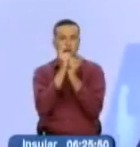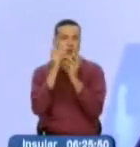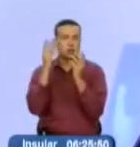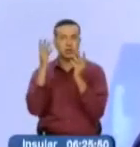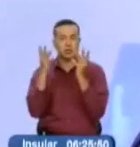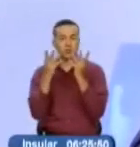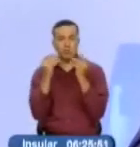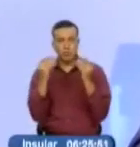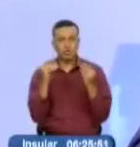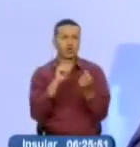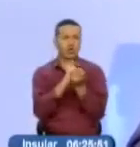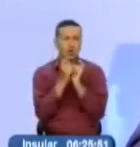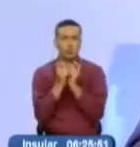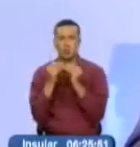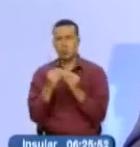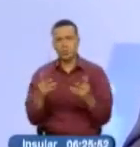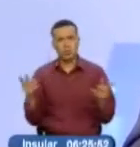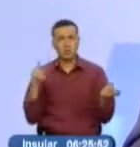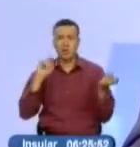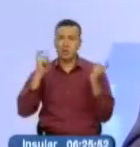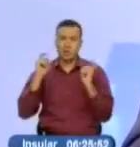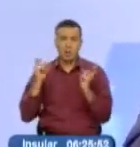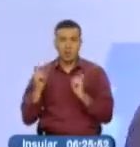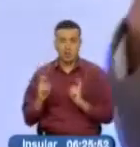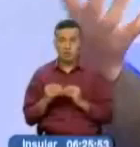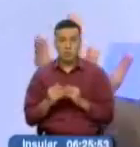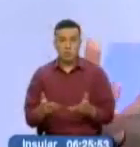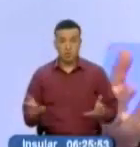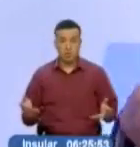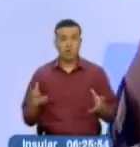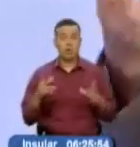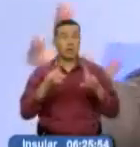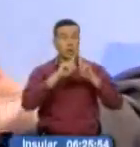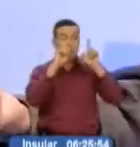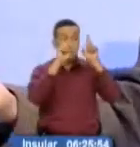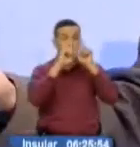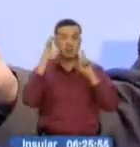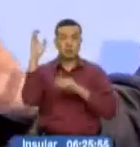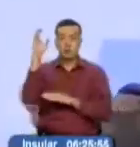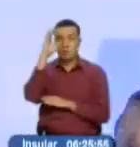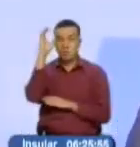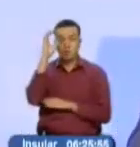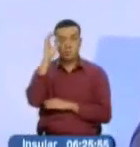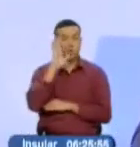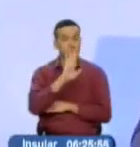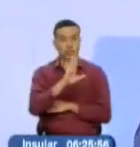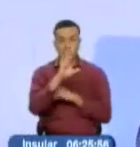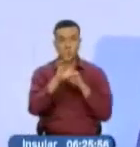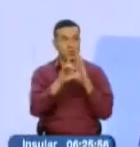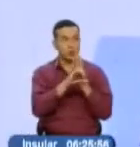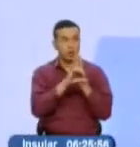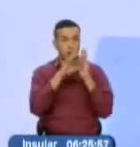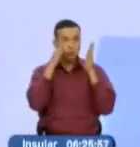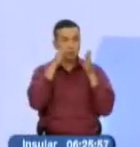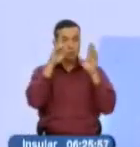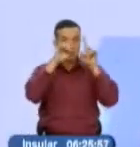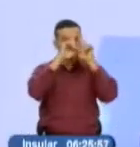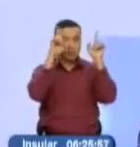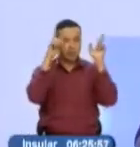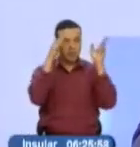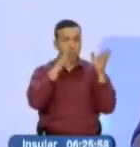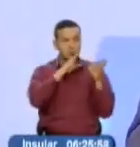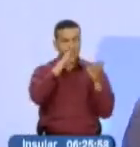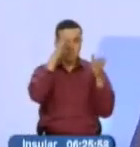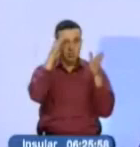agua tibia a cada rato y eso hace que otros empresarios Colombia tiene una política Pro empresarial desde